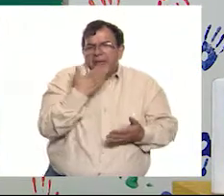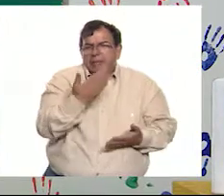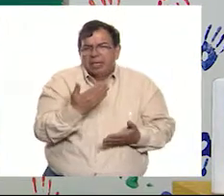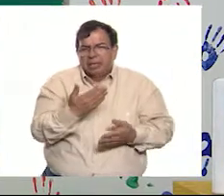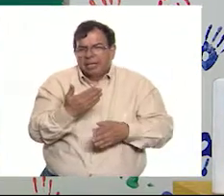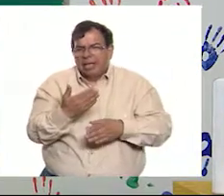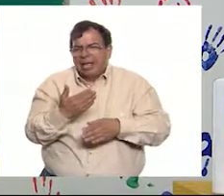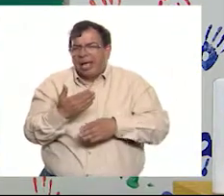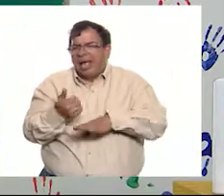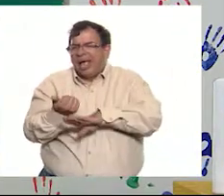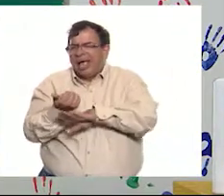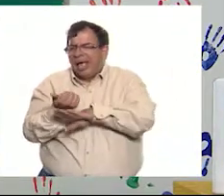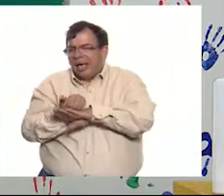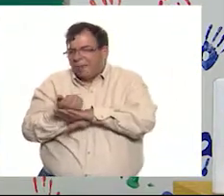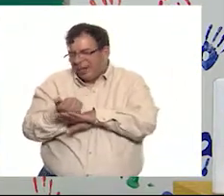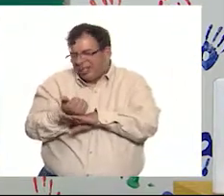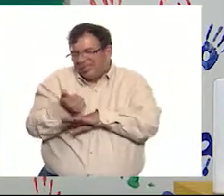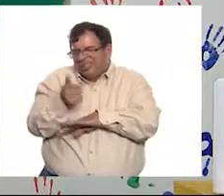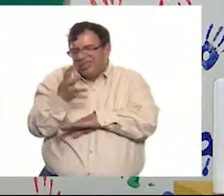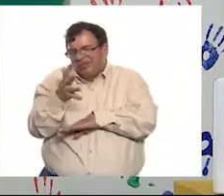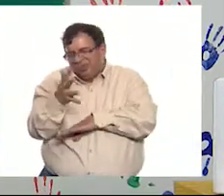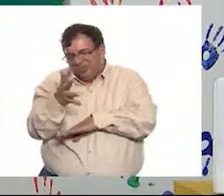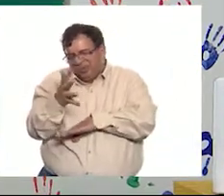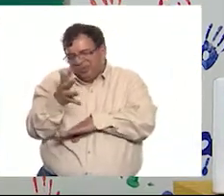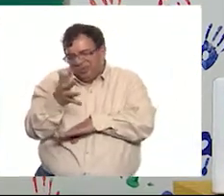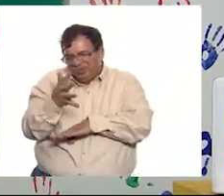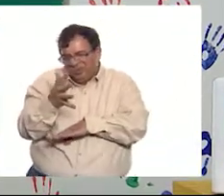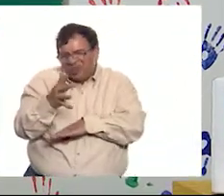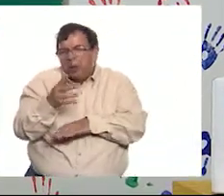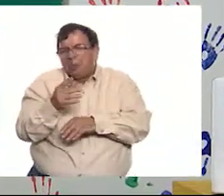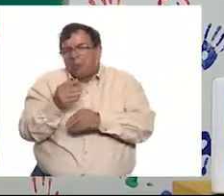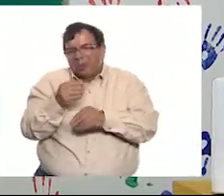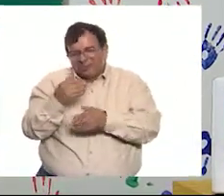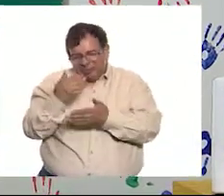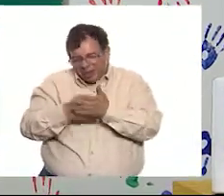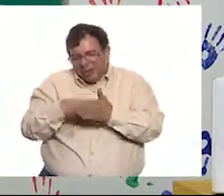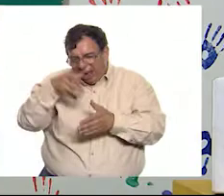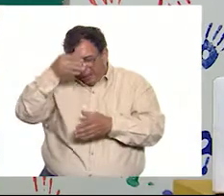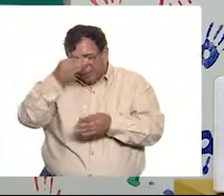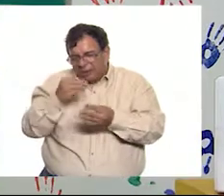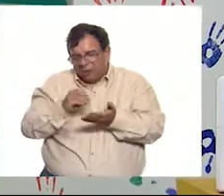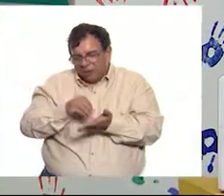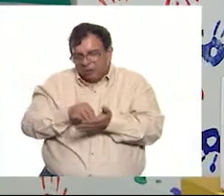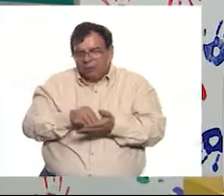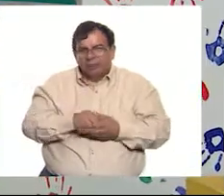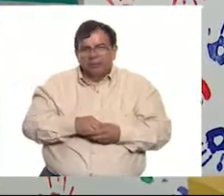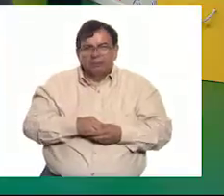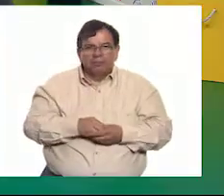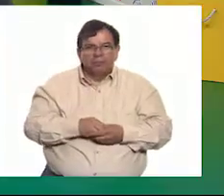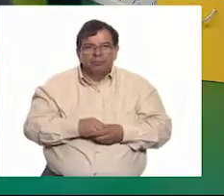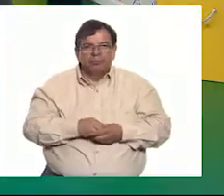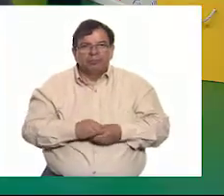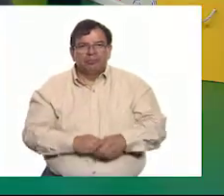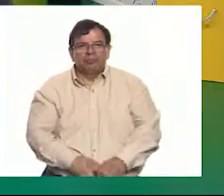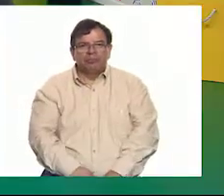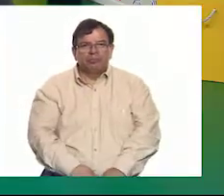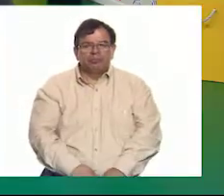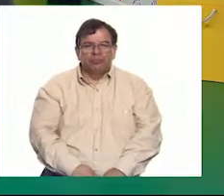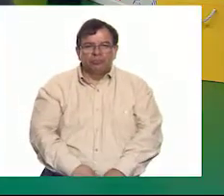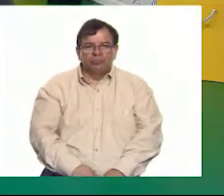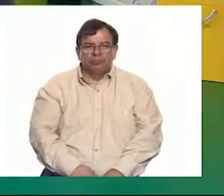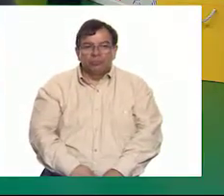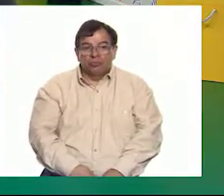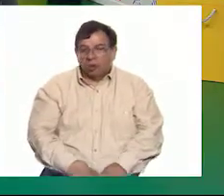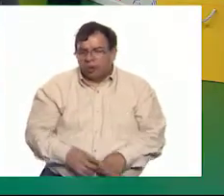el amarillo vamos a saber si lo hicimos más o menos. Estamos como en aprendizaje todavía y bueno, vamos a ver. Entonces, número